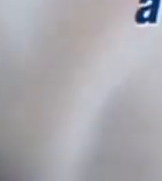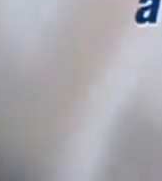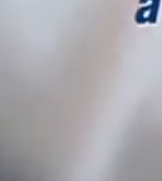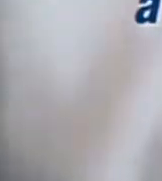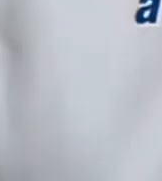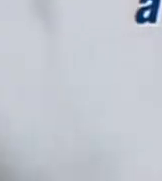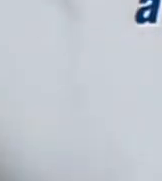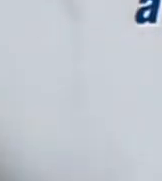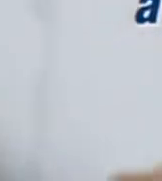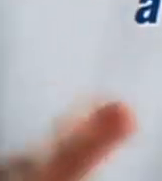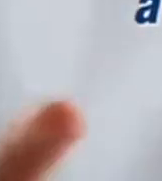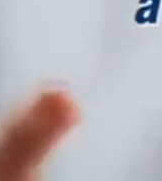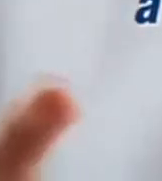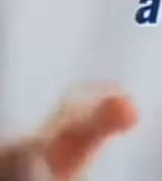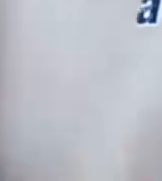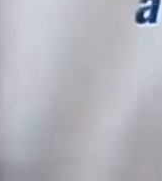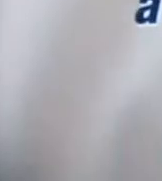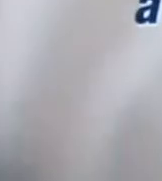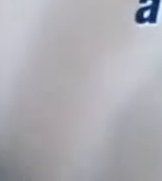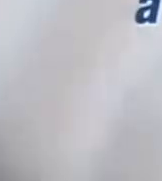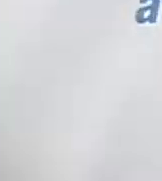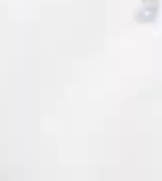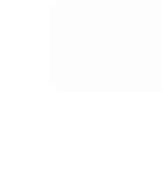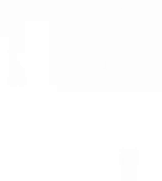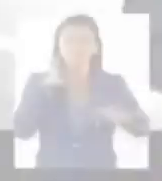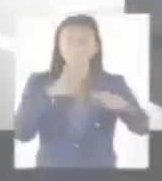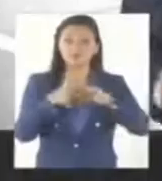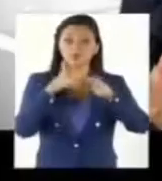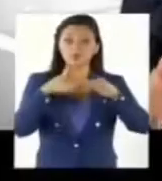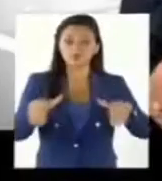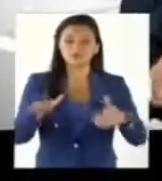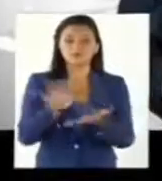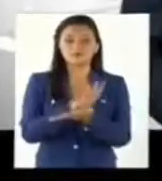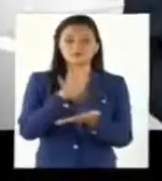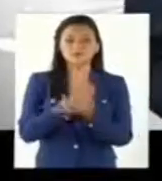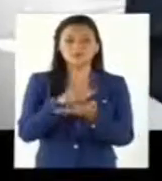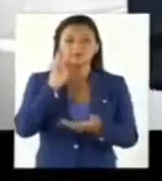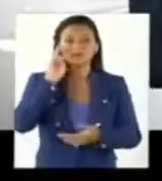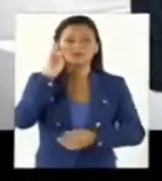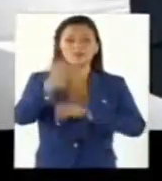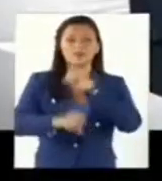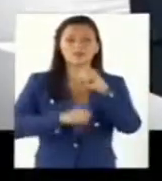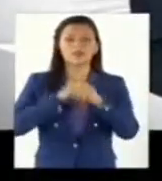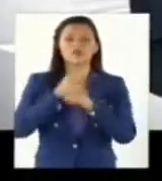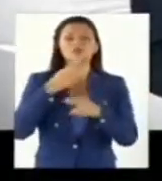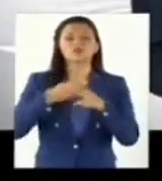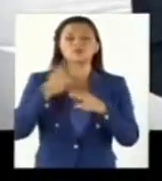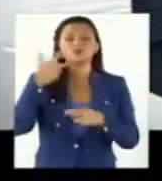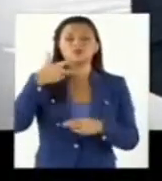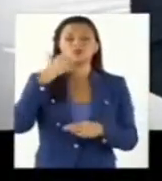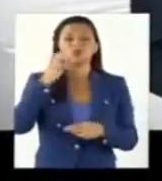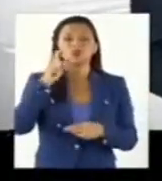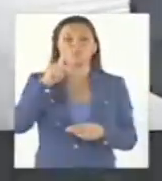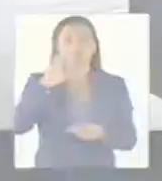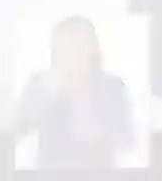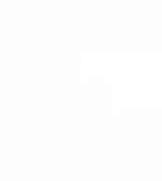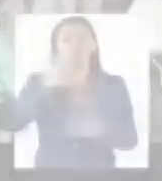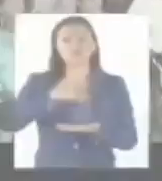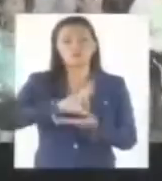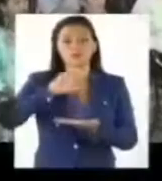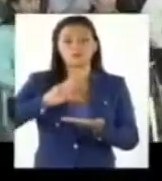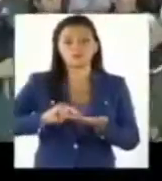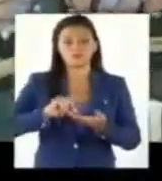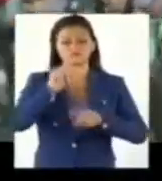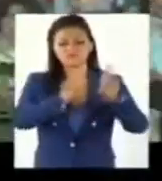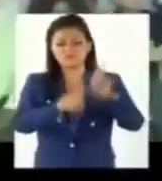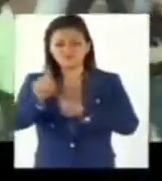Informe semanal del gobierno a sus mandantes. Se inauguró la unidad educativa del Milenio Chontapunta en el Napo.